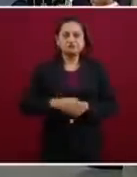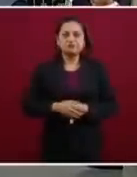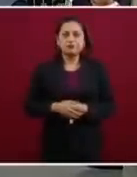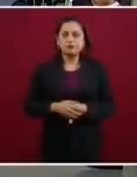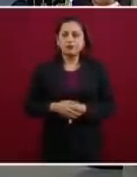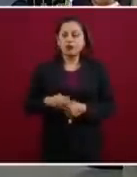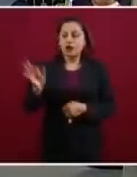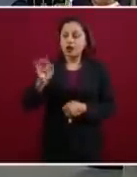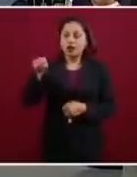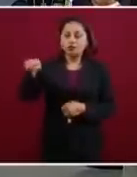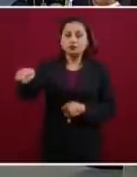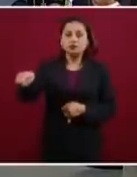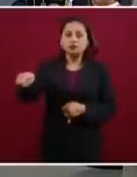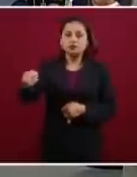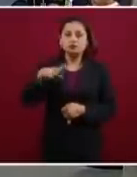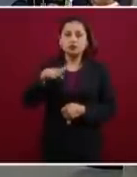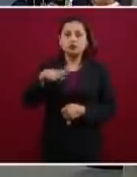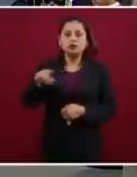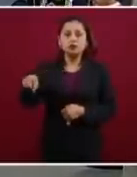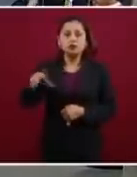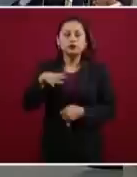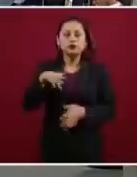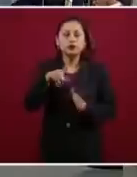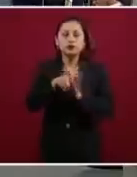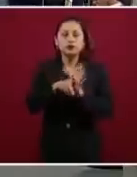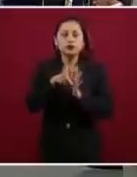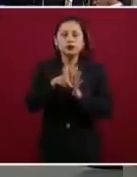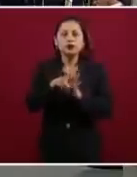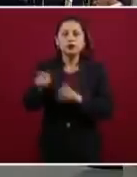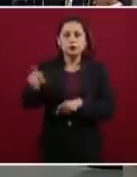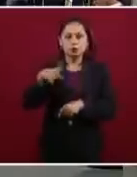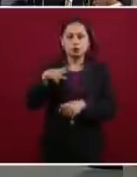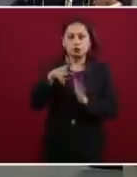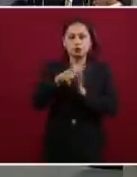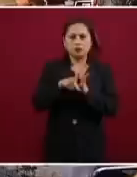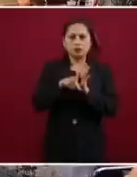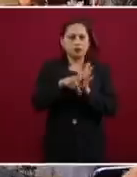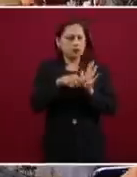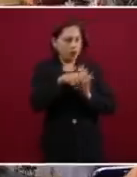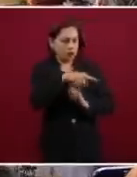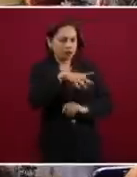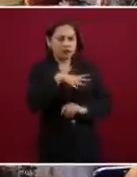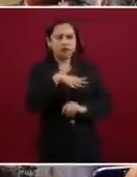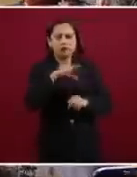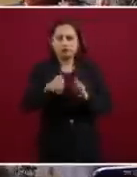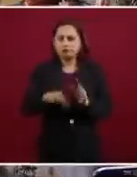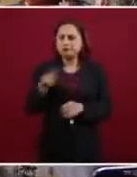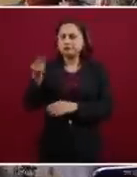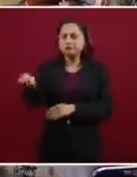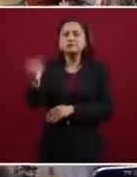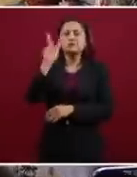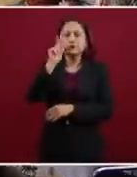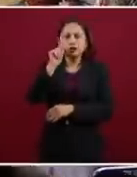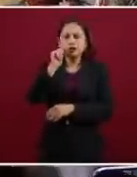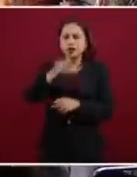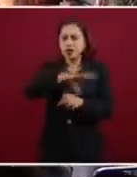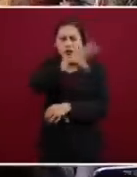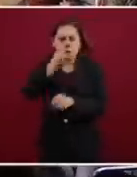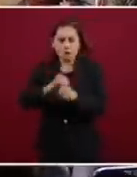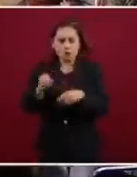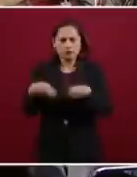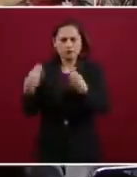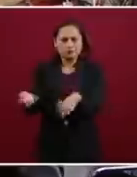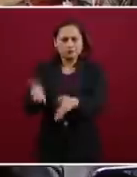así si existe vídeo si existe se les va a pasar mañana todo lo que exista